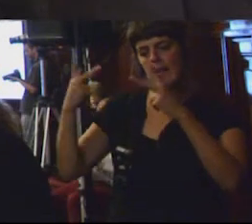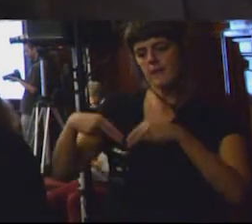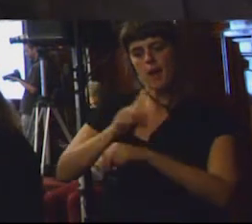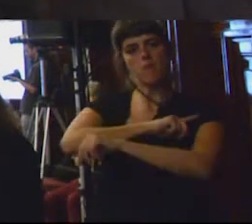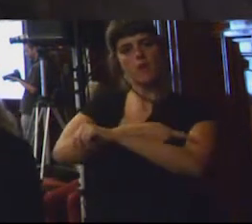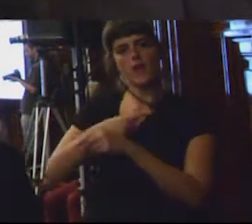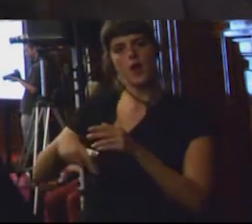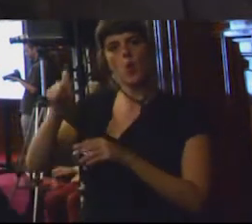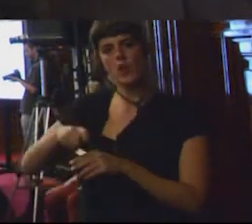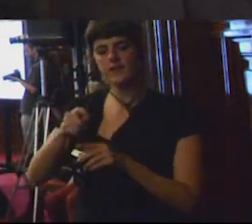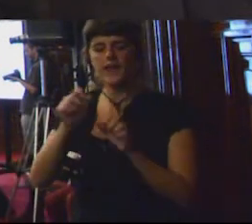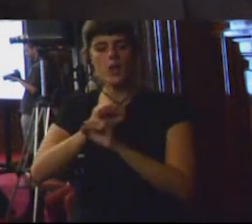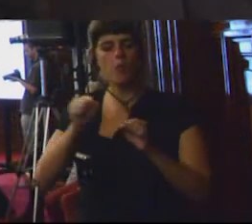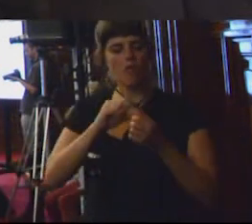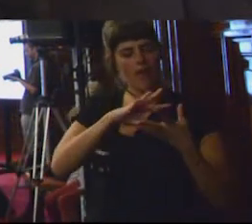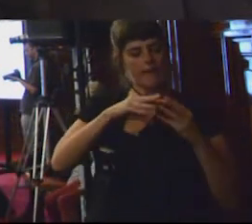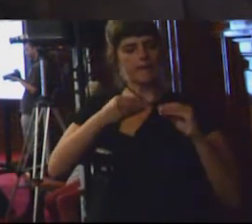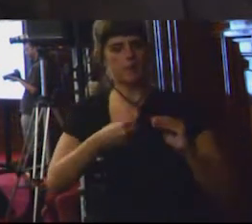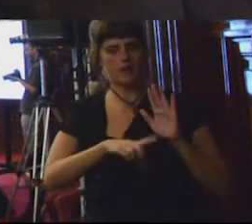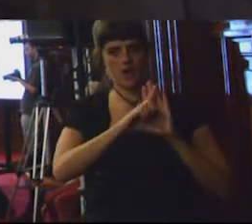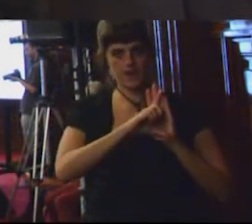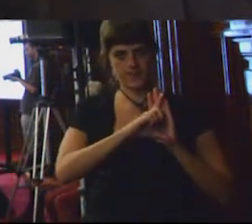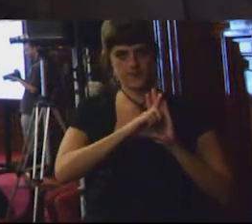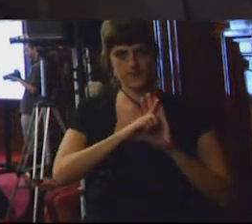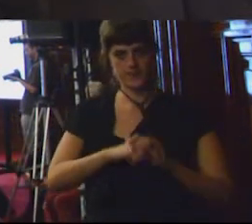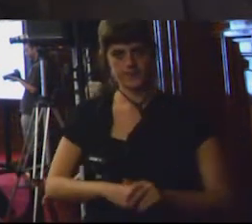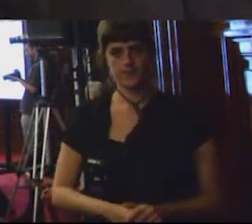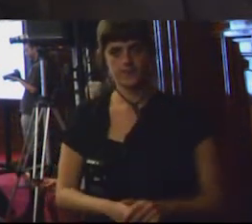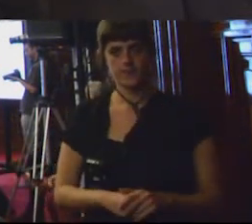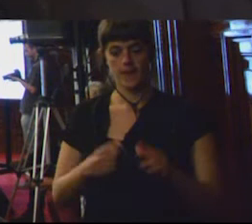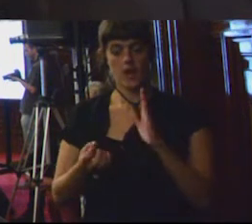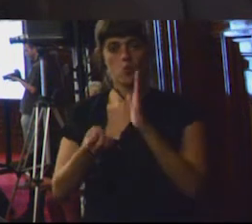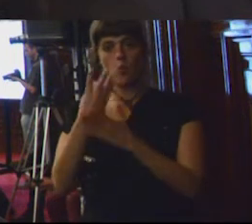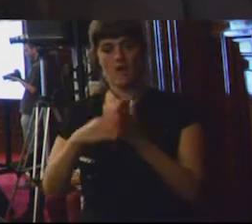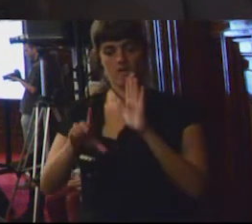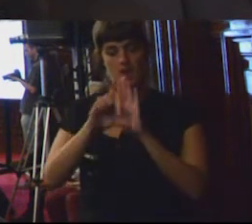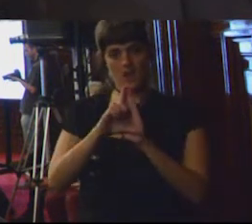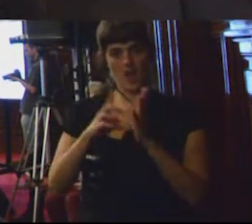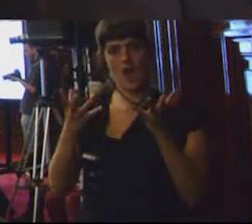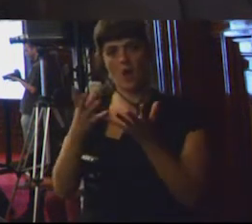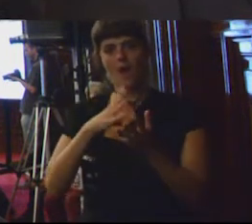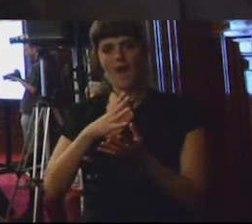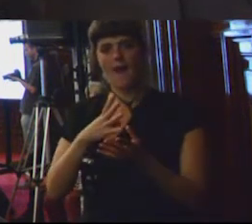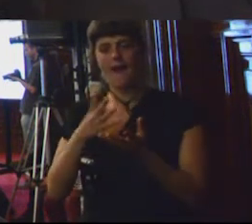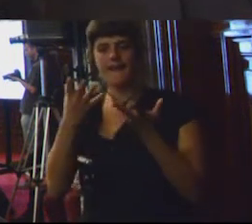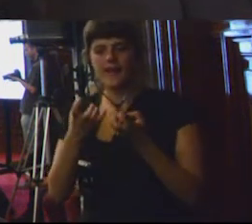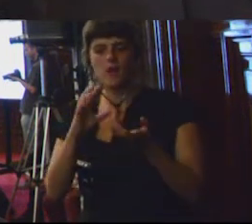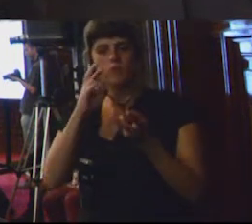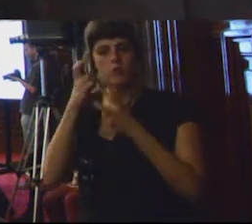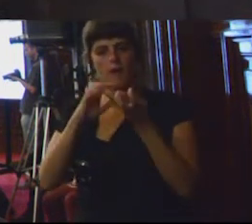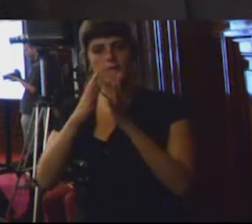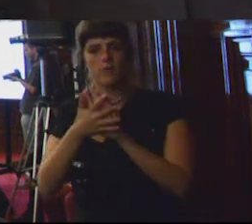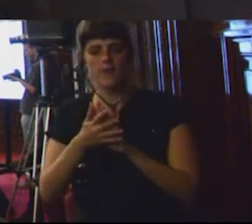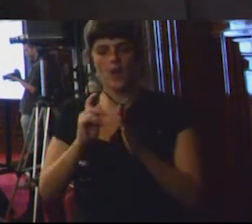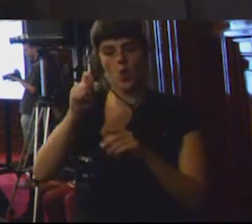la ley. La nueva ley fueron aprobados mecanismos para una intervención judicial mínima. Traigo en esta